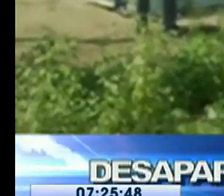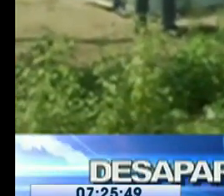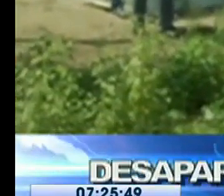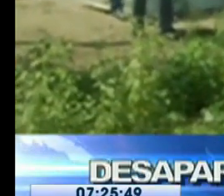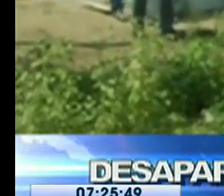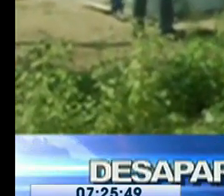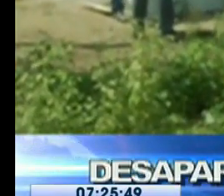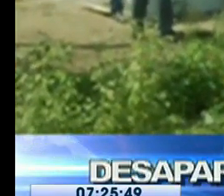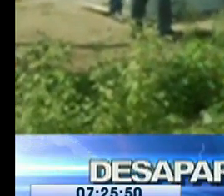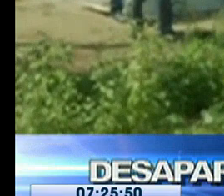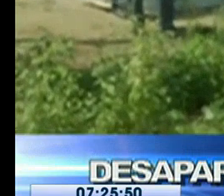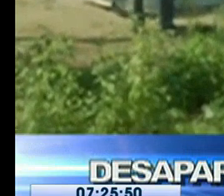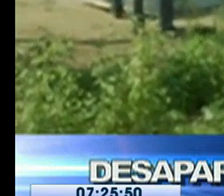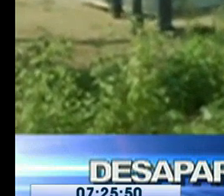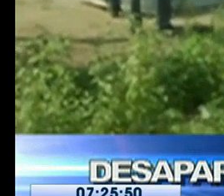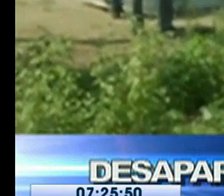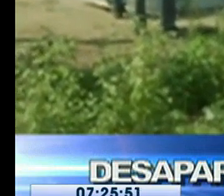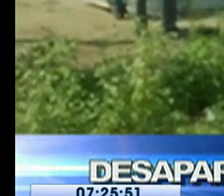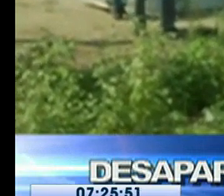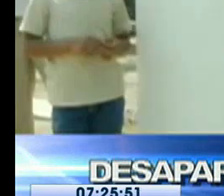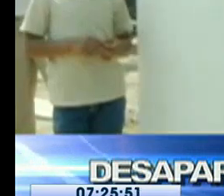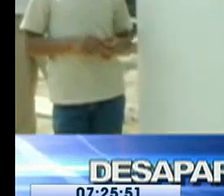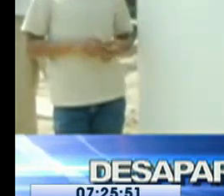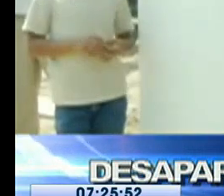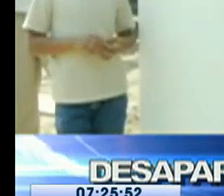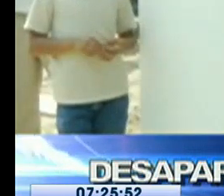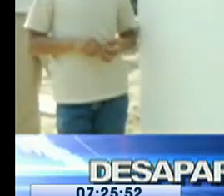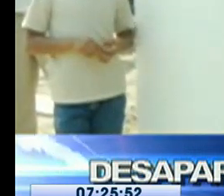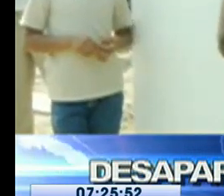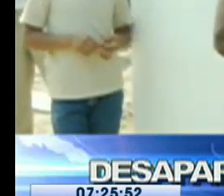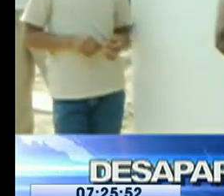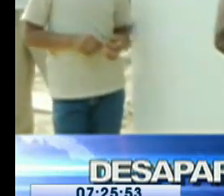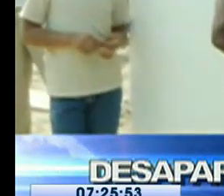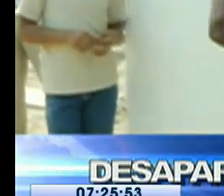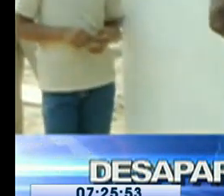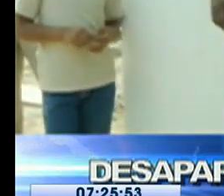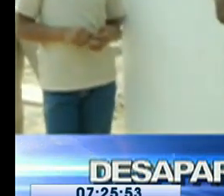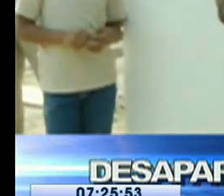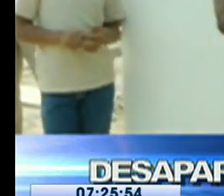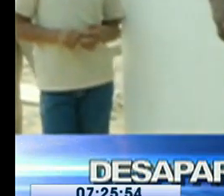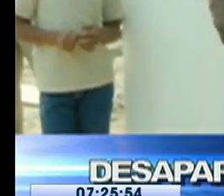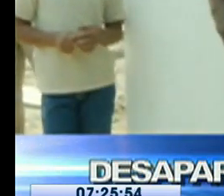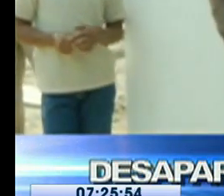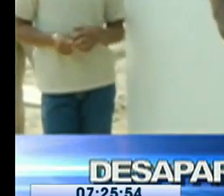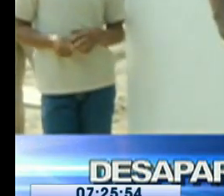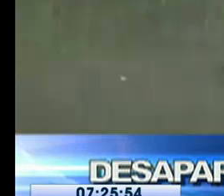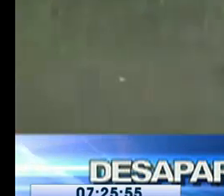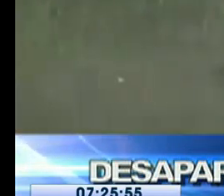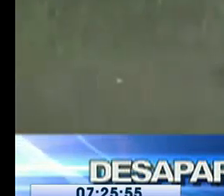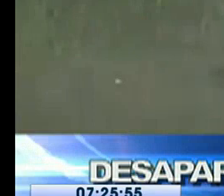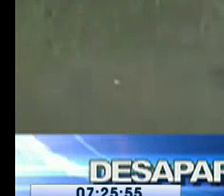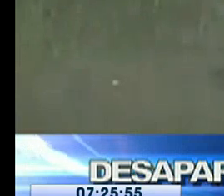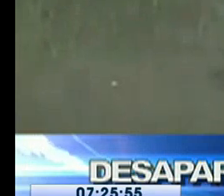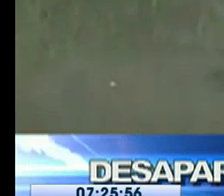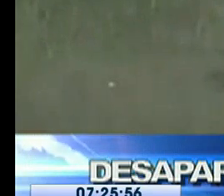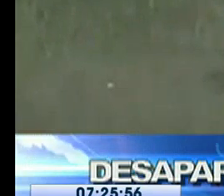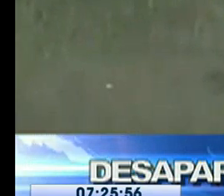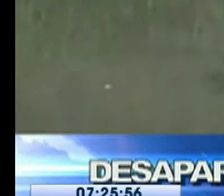Hallan el cuerpo de un hombre sin vida en el río Milagro. El ahora occiso había sido reportado como desaparecido.